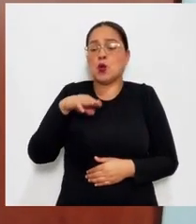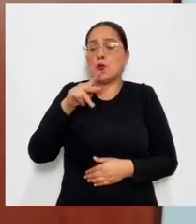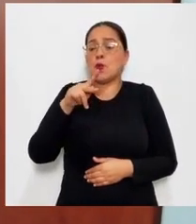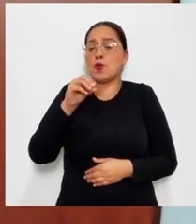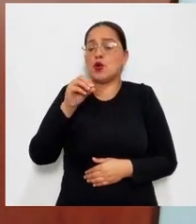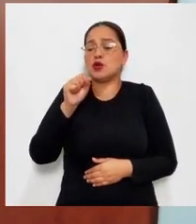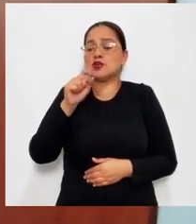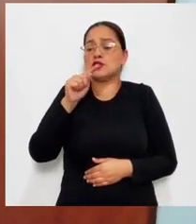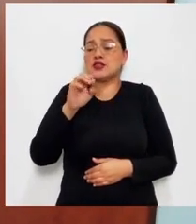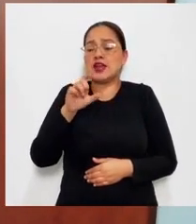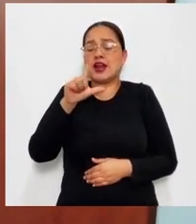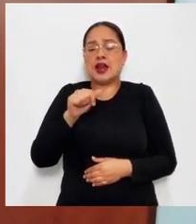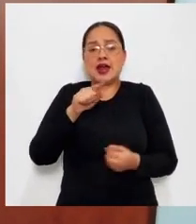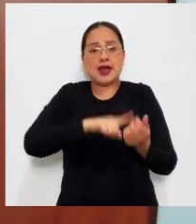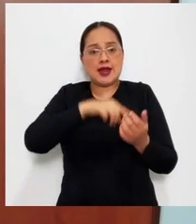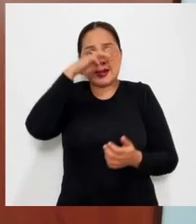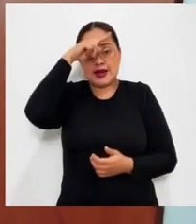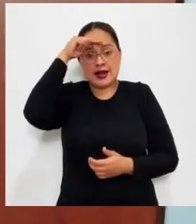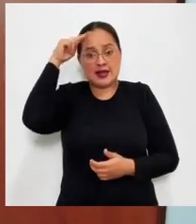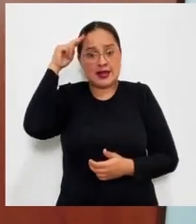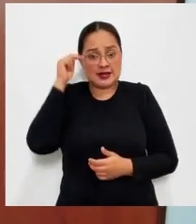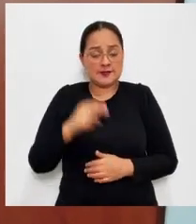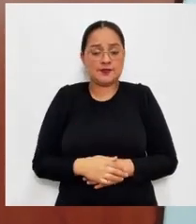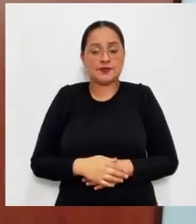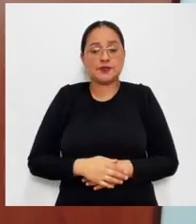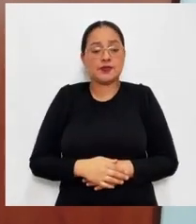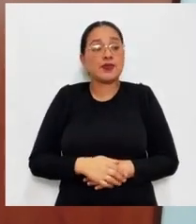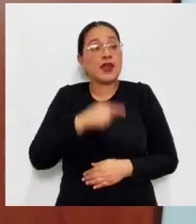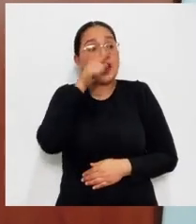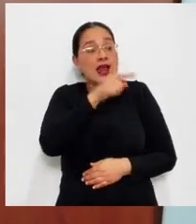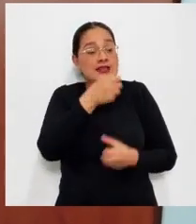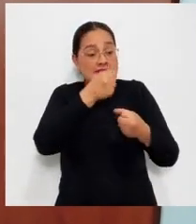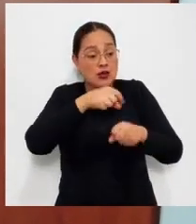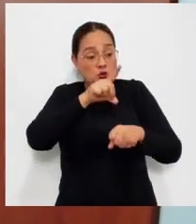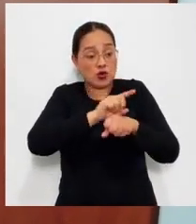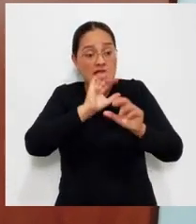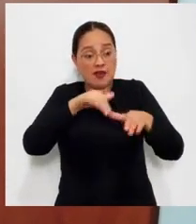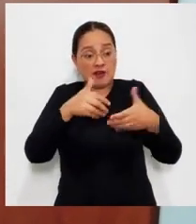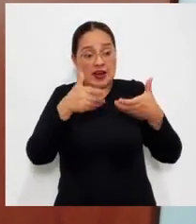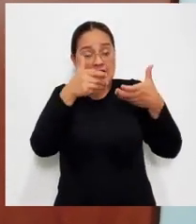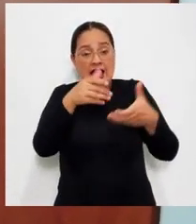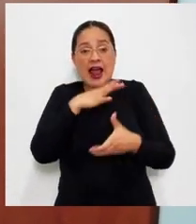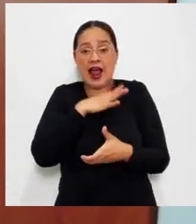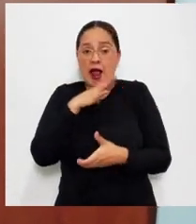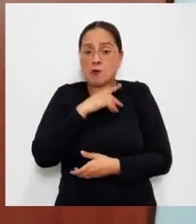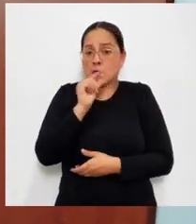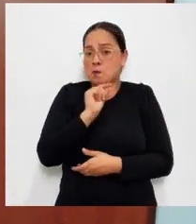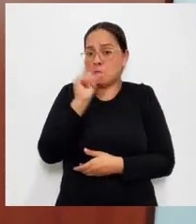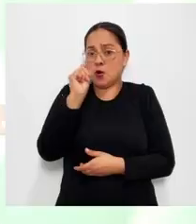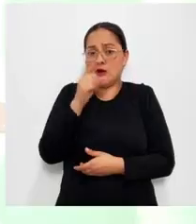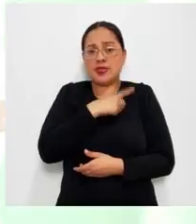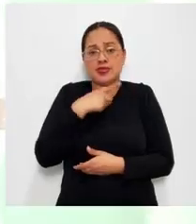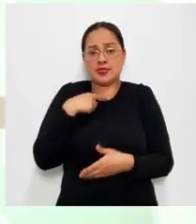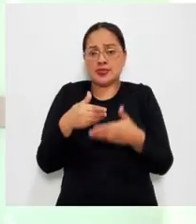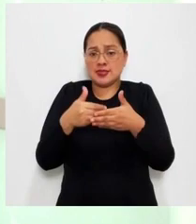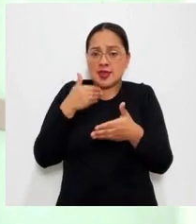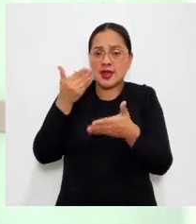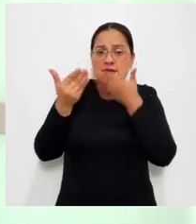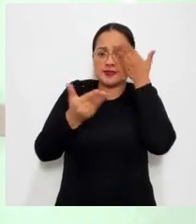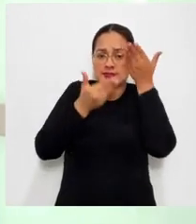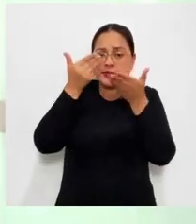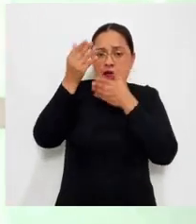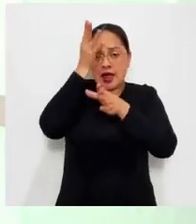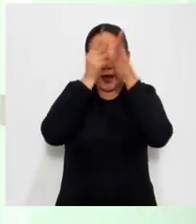Nayarit, y la seguridad pública tiene una profesionalización, una capacitación para poder